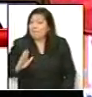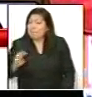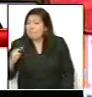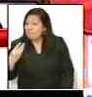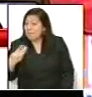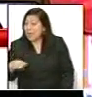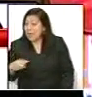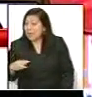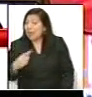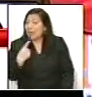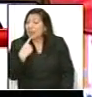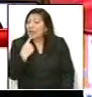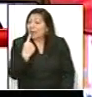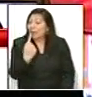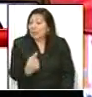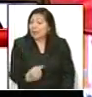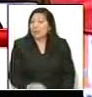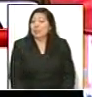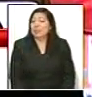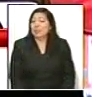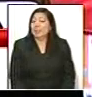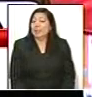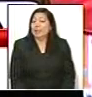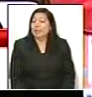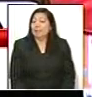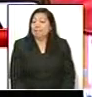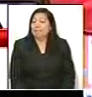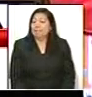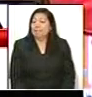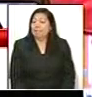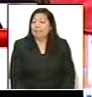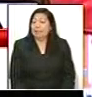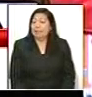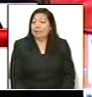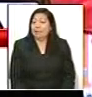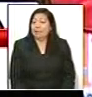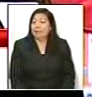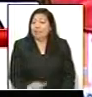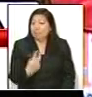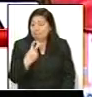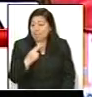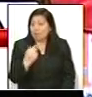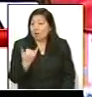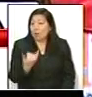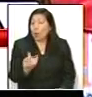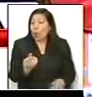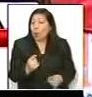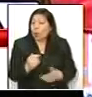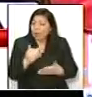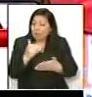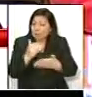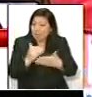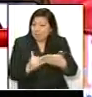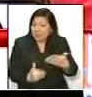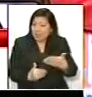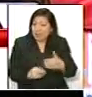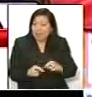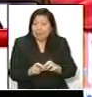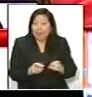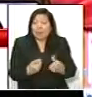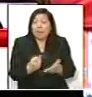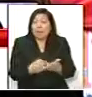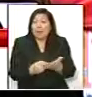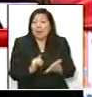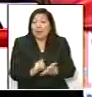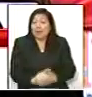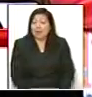miércoles. Se le ha pedido que tenga en cuenta eso al momento de programar plenos, porque